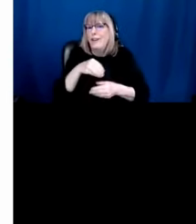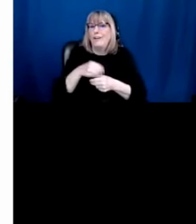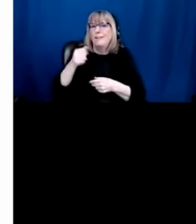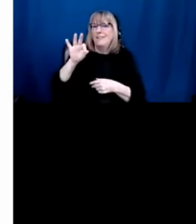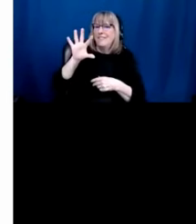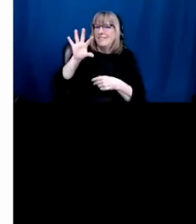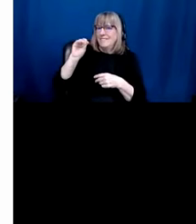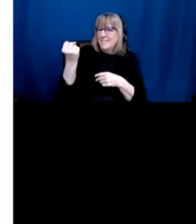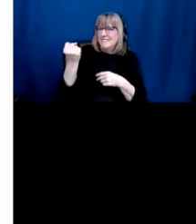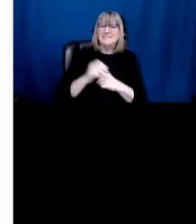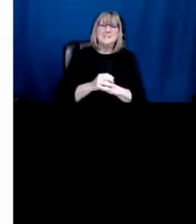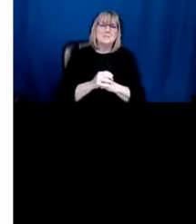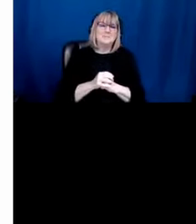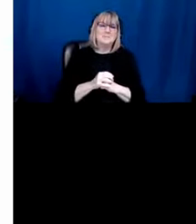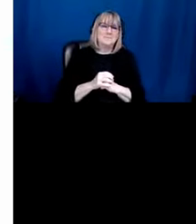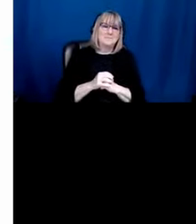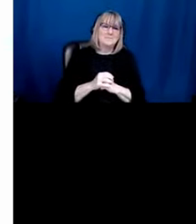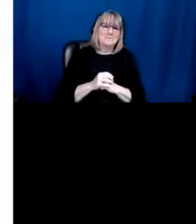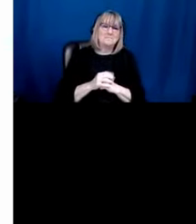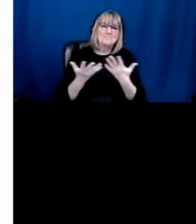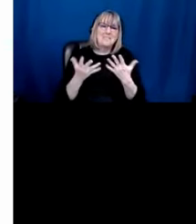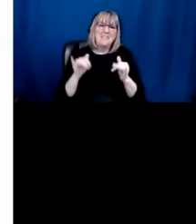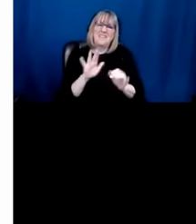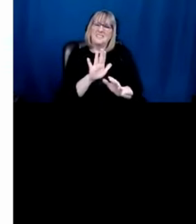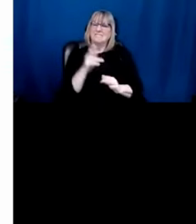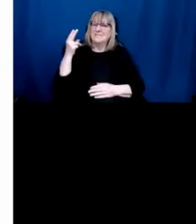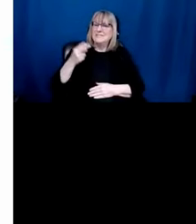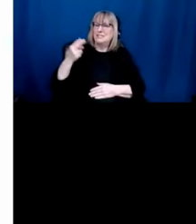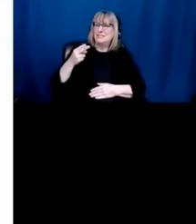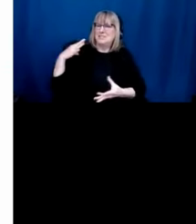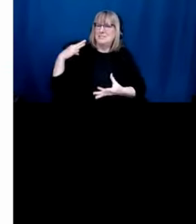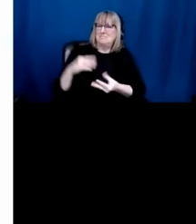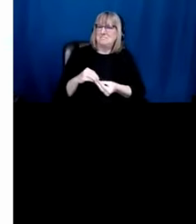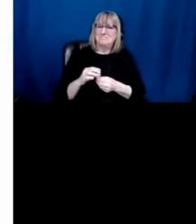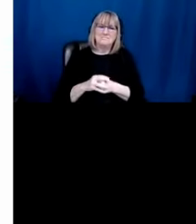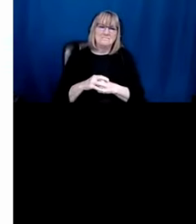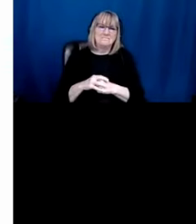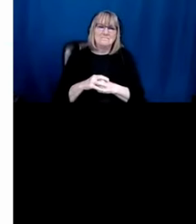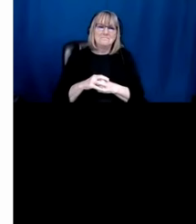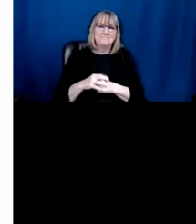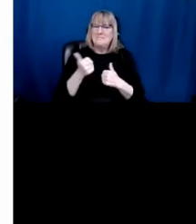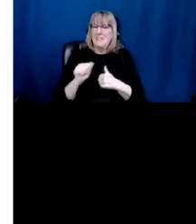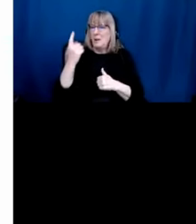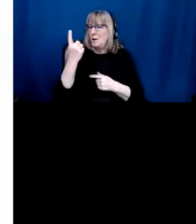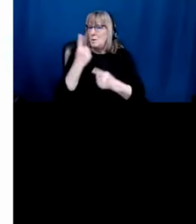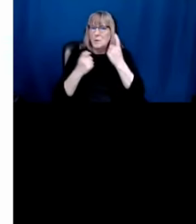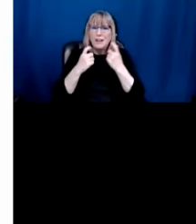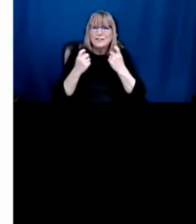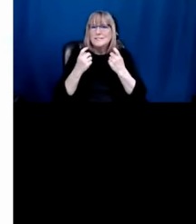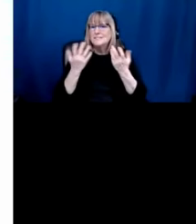hay personas que conocieron quizás su pareja en el salón de baile de Carnation. If anybody has any questions